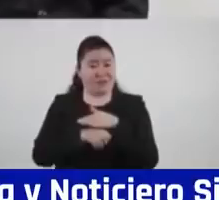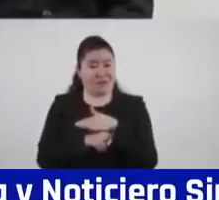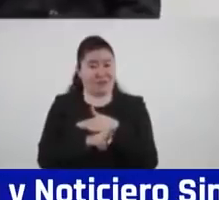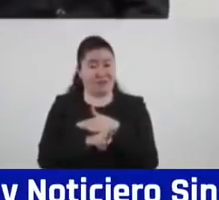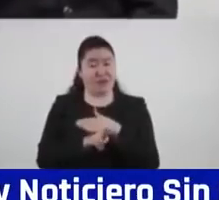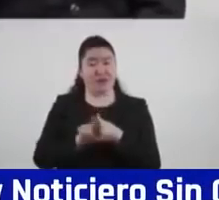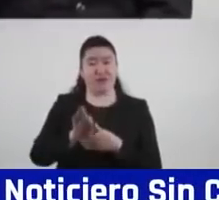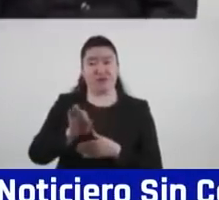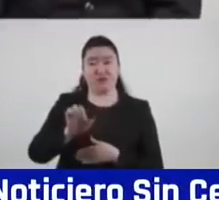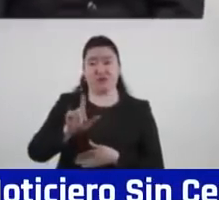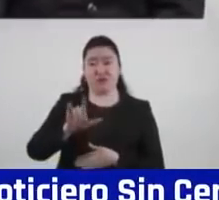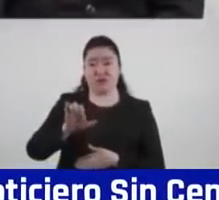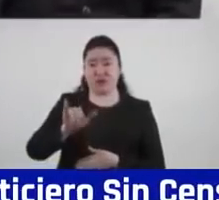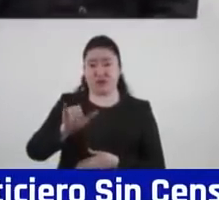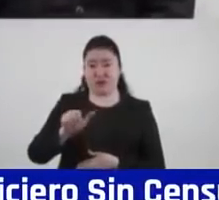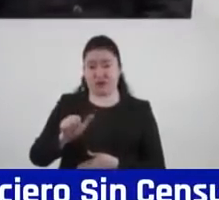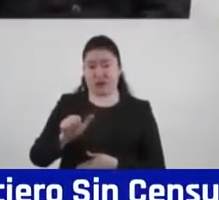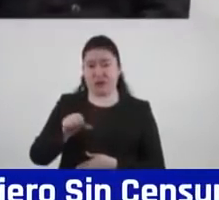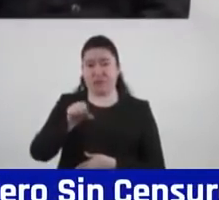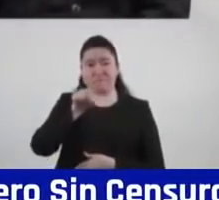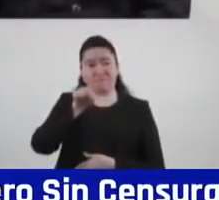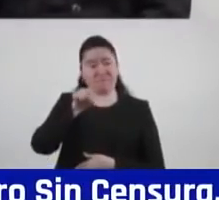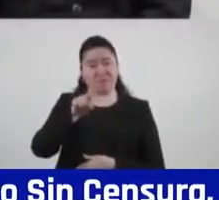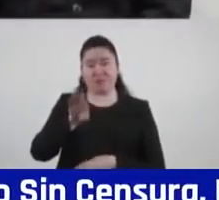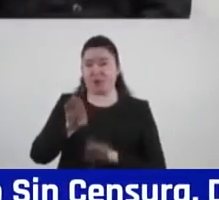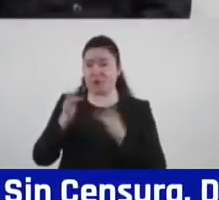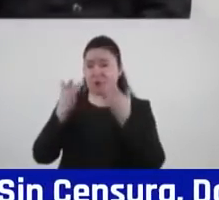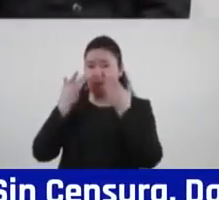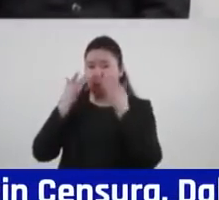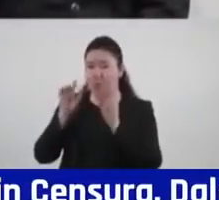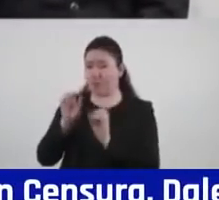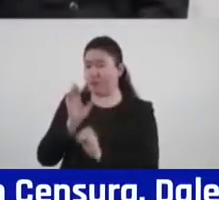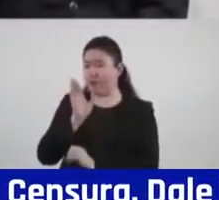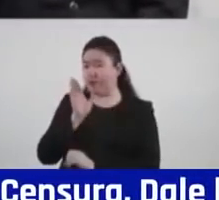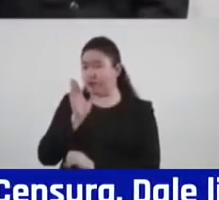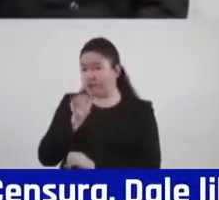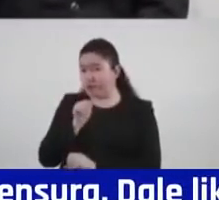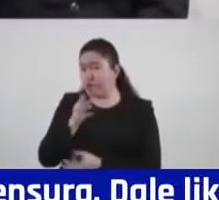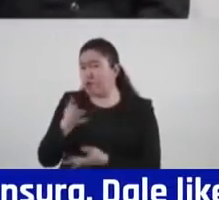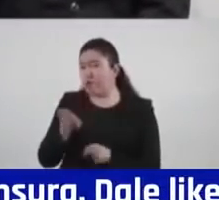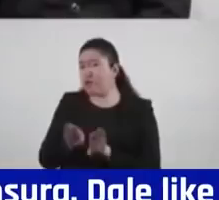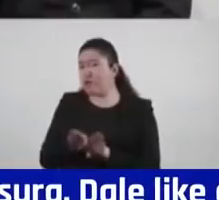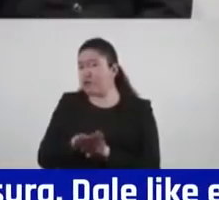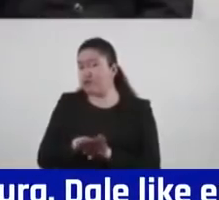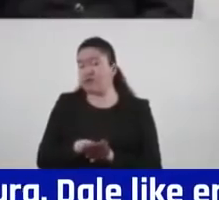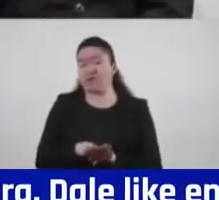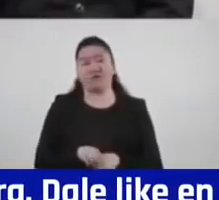Serranía, o se mantiene firme en su puesto? Ya contesté a esa pregunta, Adrián.